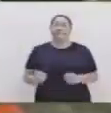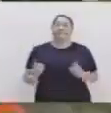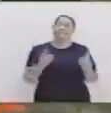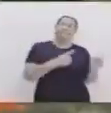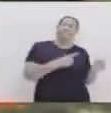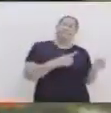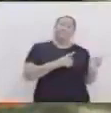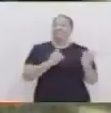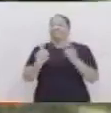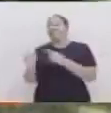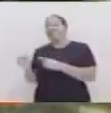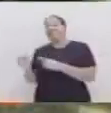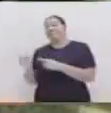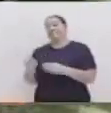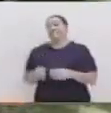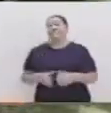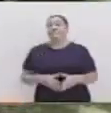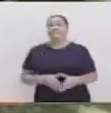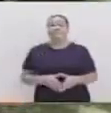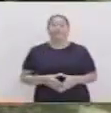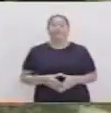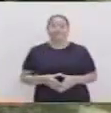Hacia los lados.